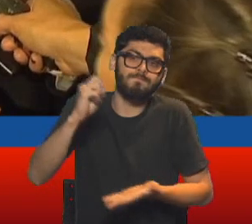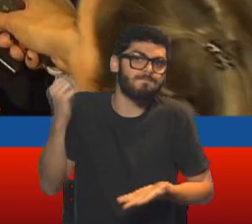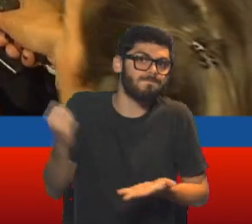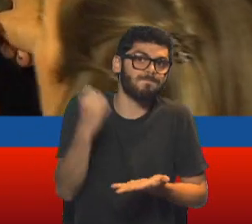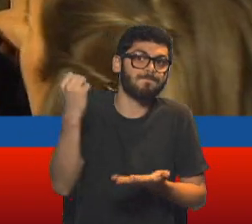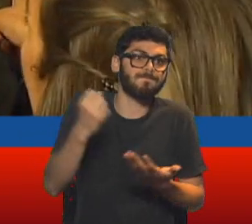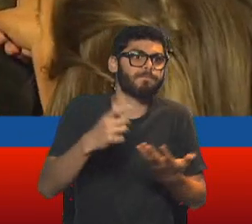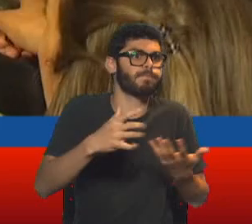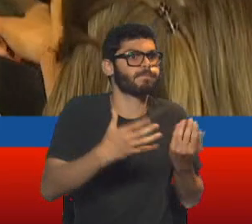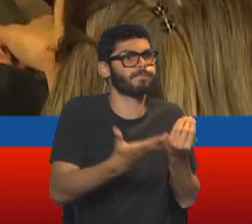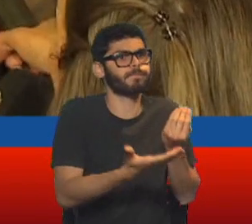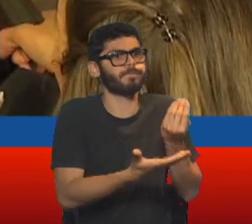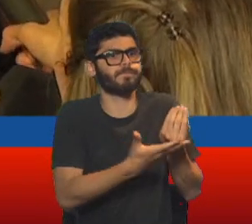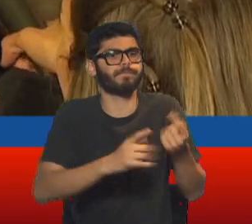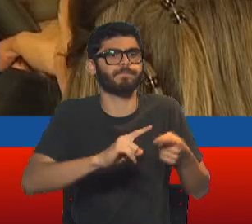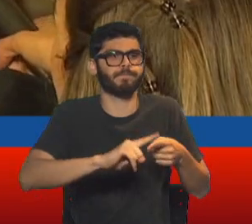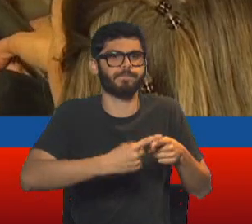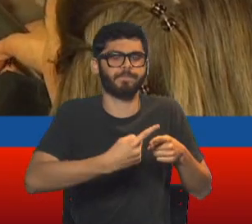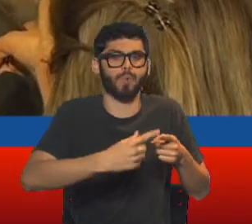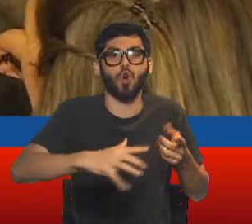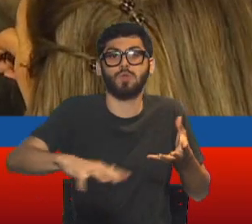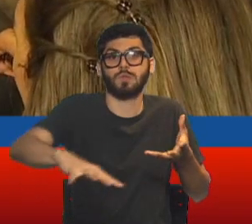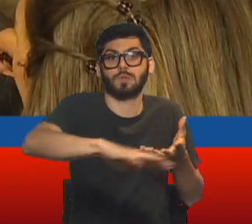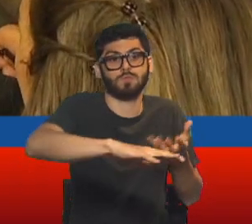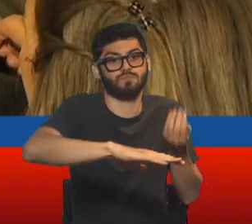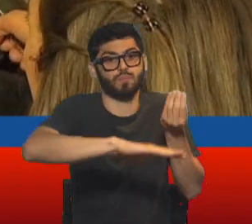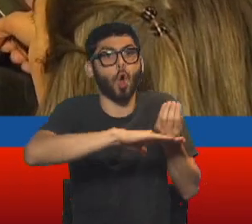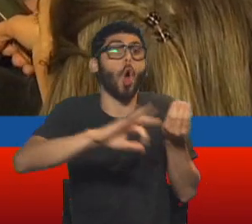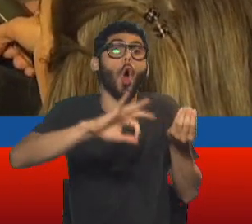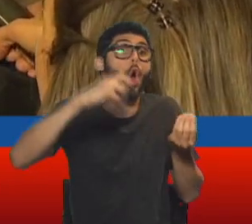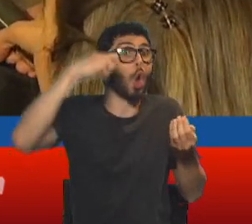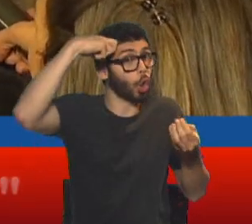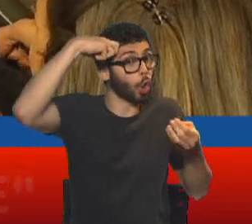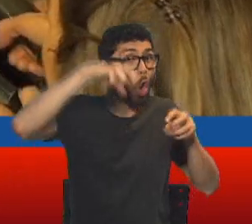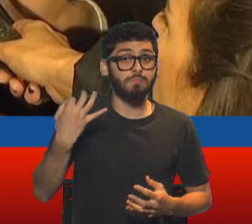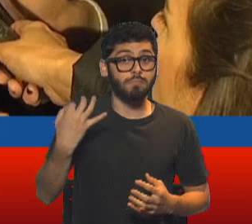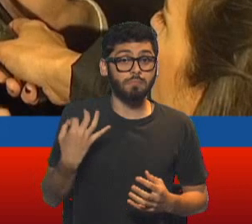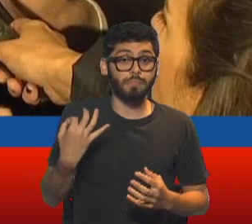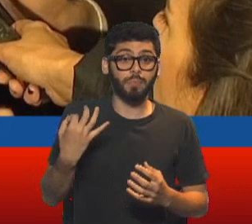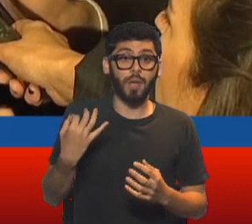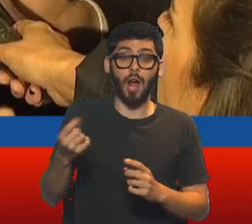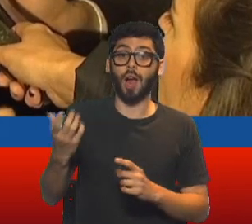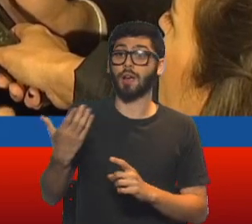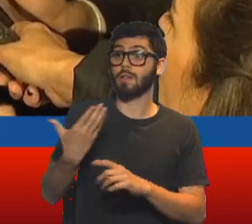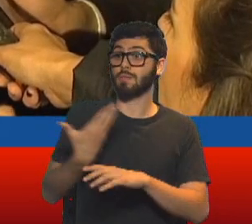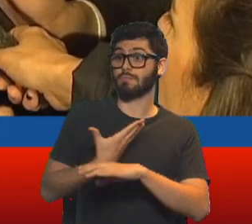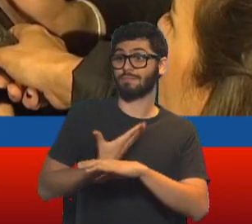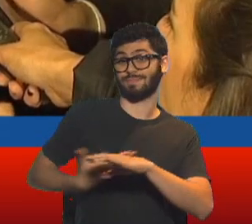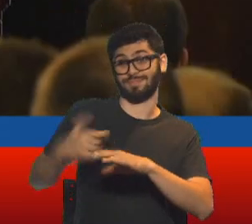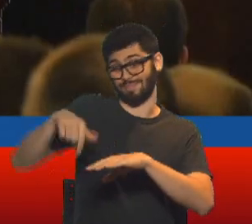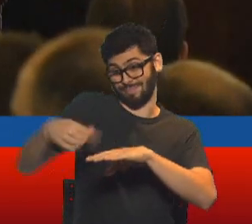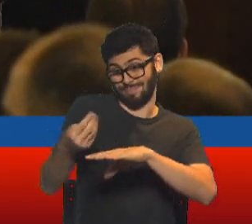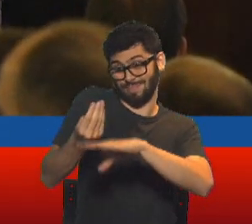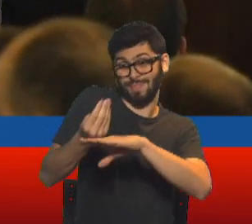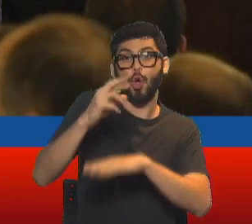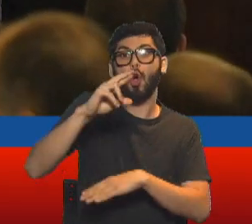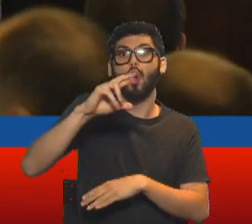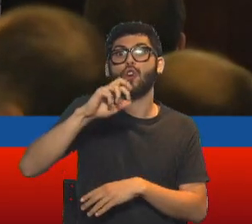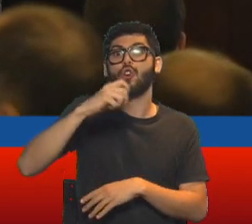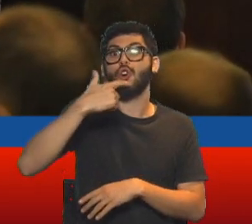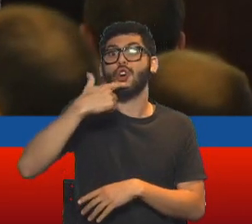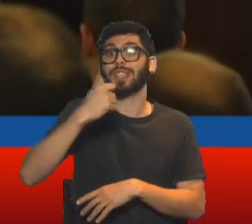legitima al presidente designado. Más allá de que el sistema de toma de decisiones